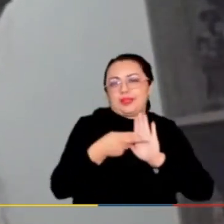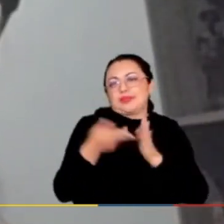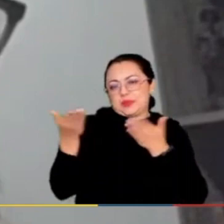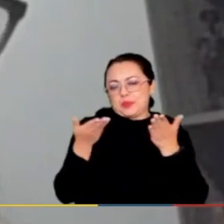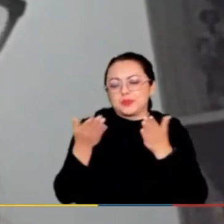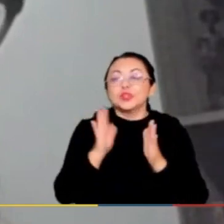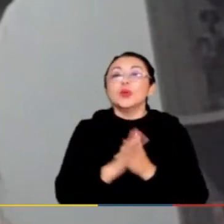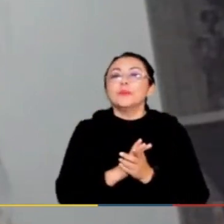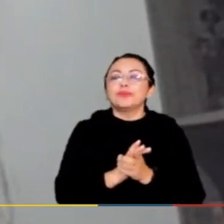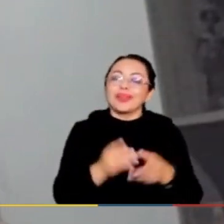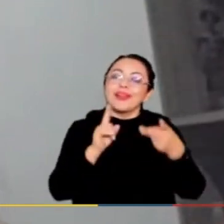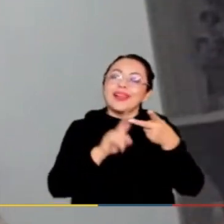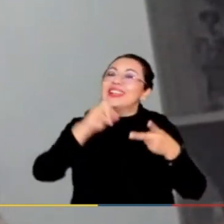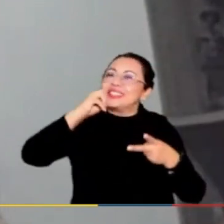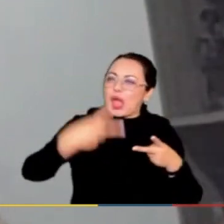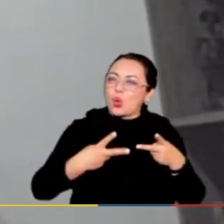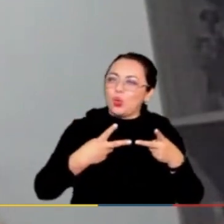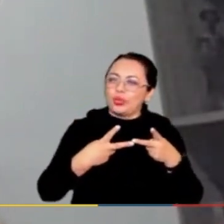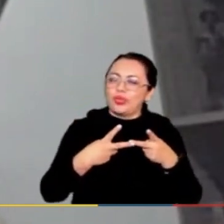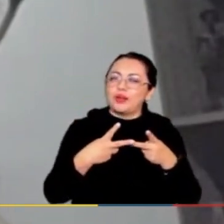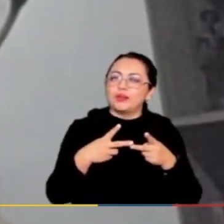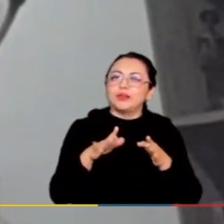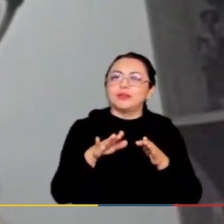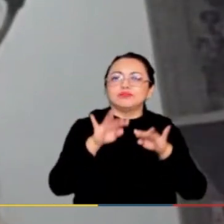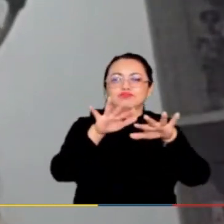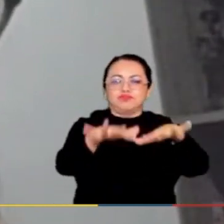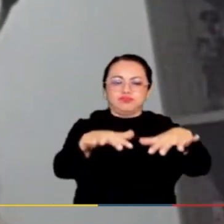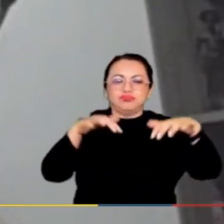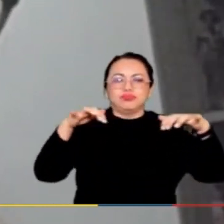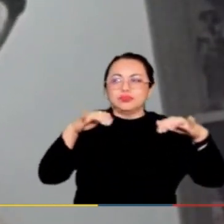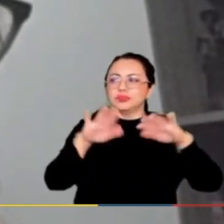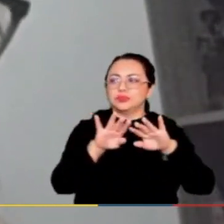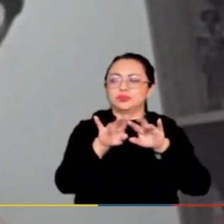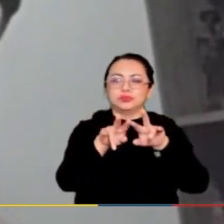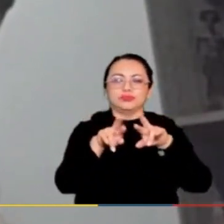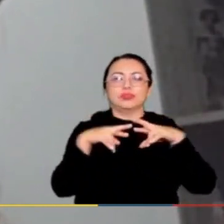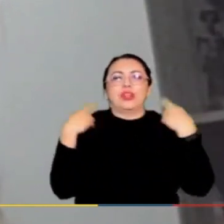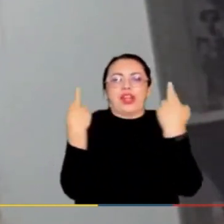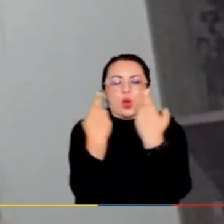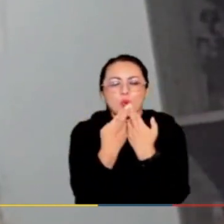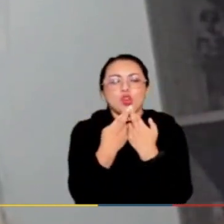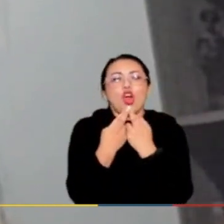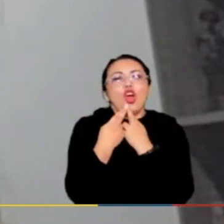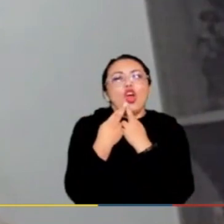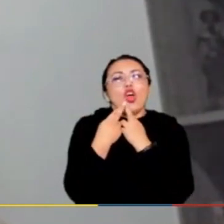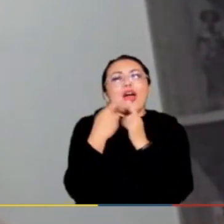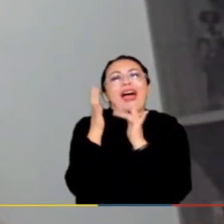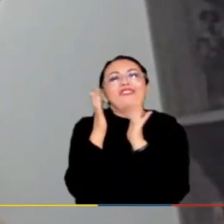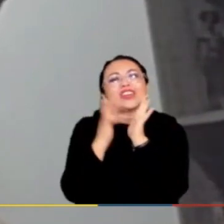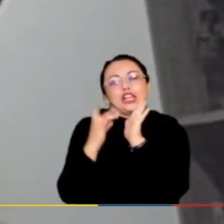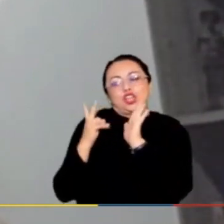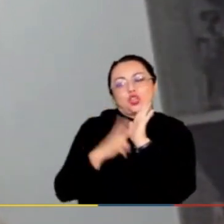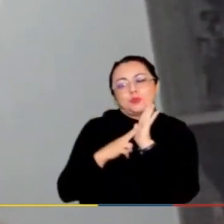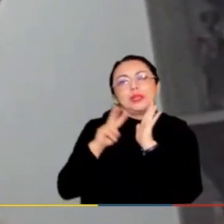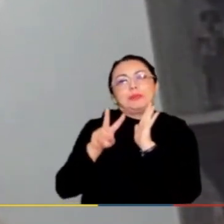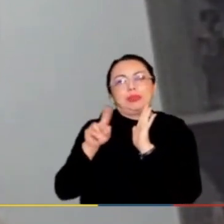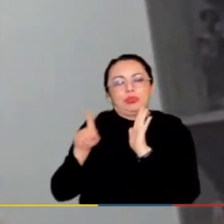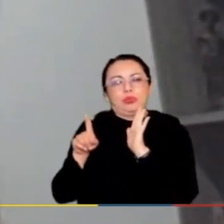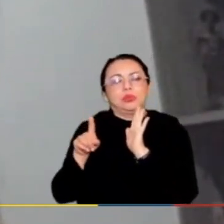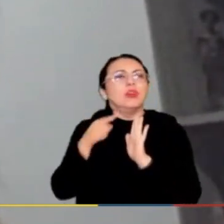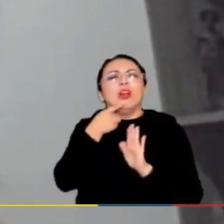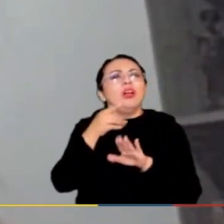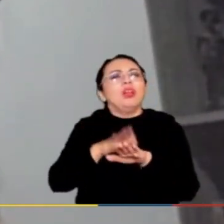La segunda instancia se resuelve en audiencia el 30 de junio del 2021 y descarta las excepciones